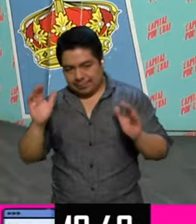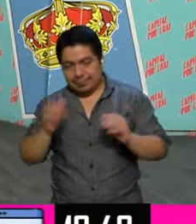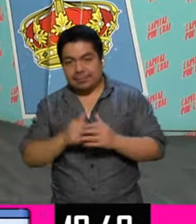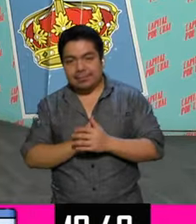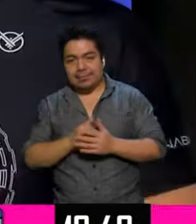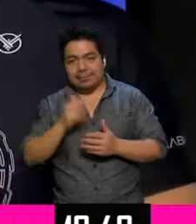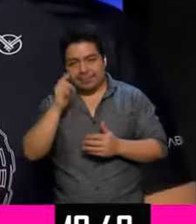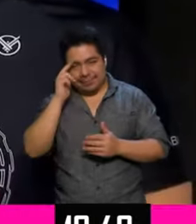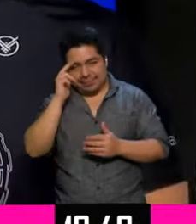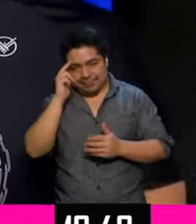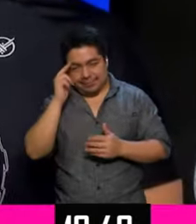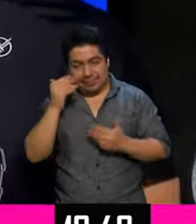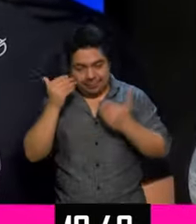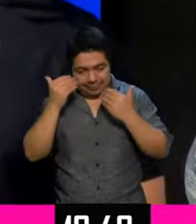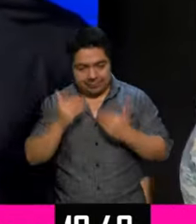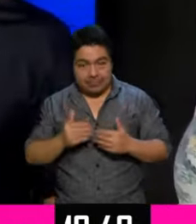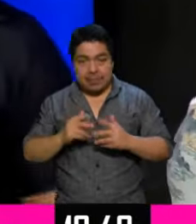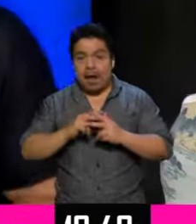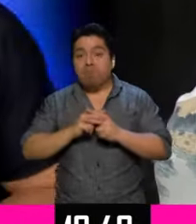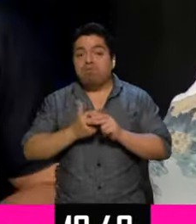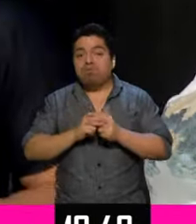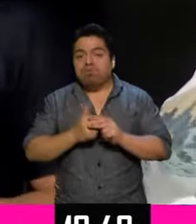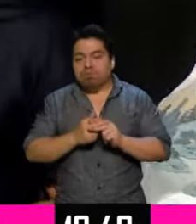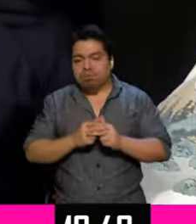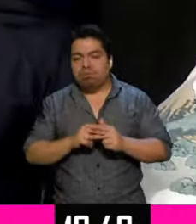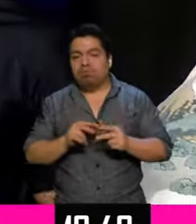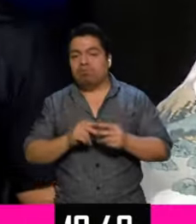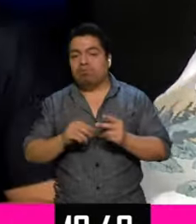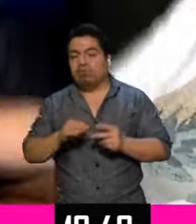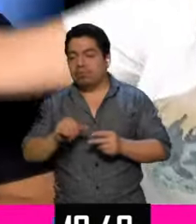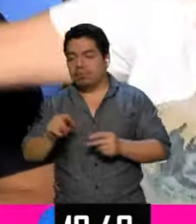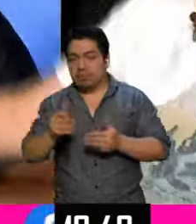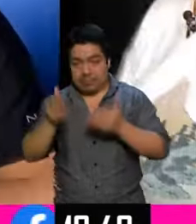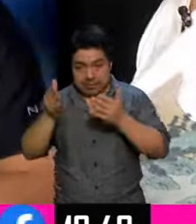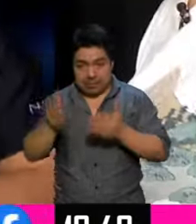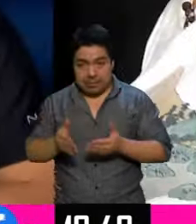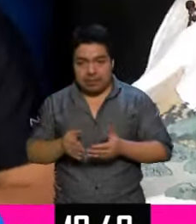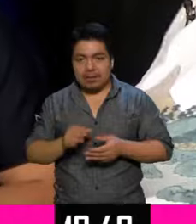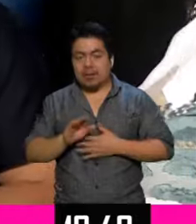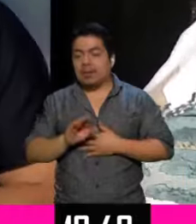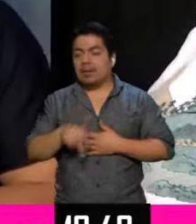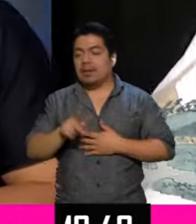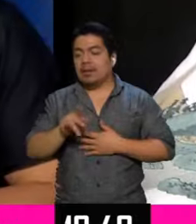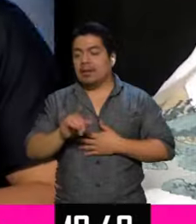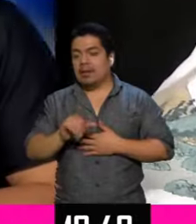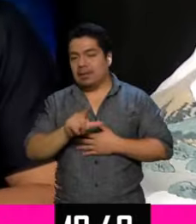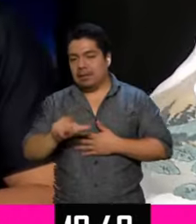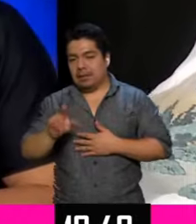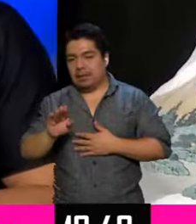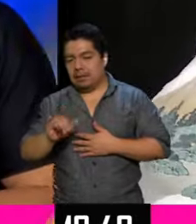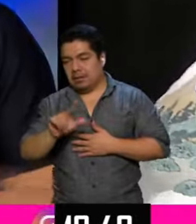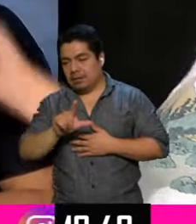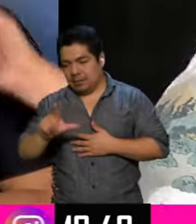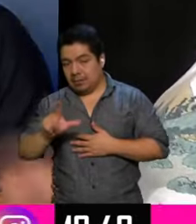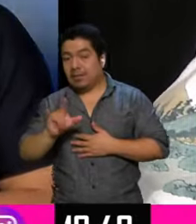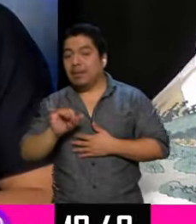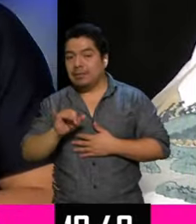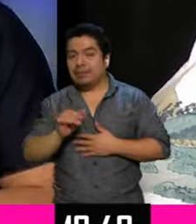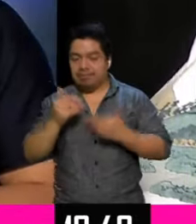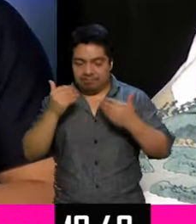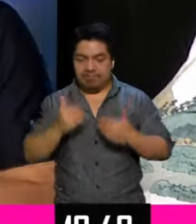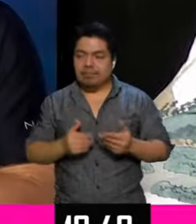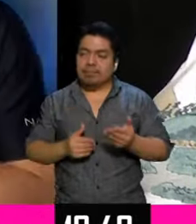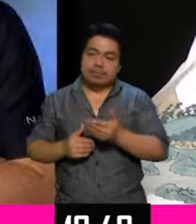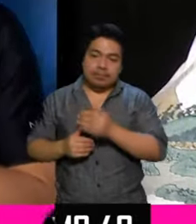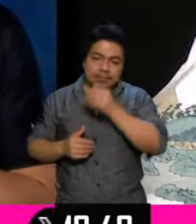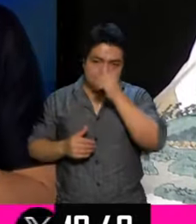¿A qué se dedica hola, usted? Hola, pues yo soy peleadora profesional de artes marciales. Así como la ven. Kill Bill. Así, sí, justo. Kill Bill. Eso. ¿Y usted,